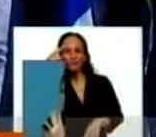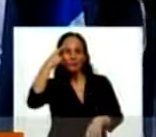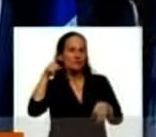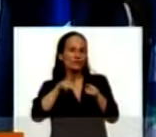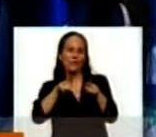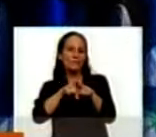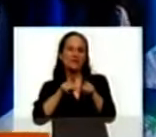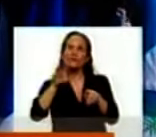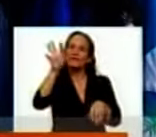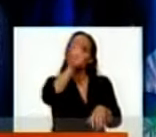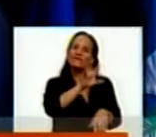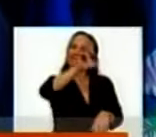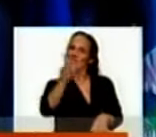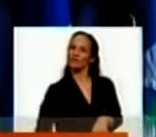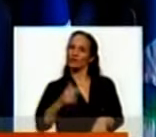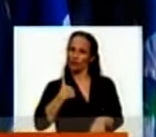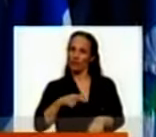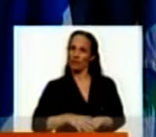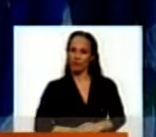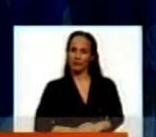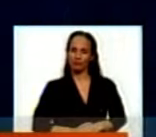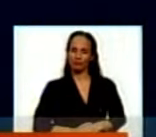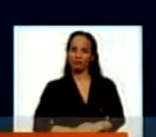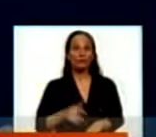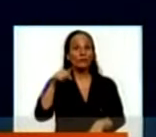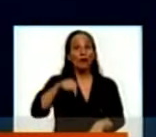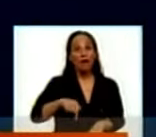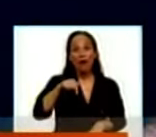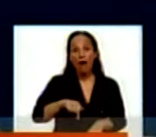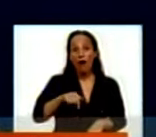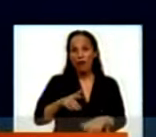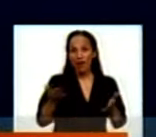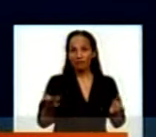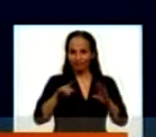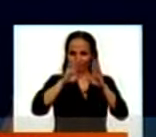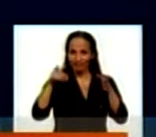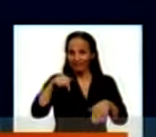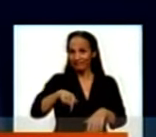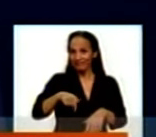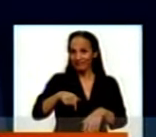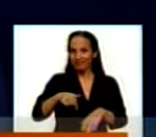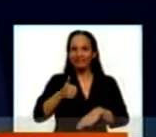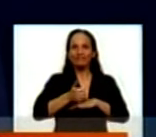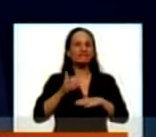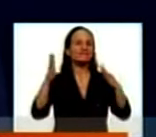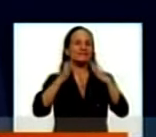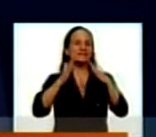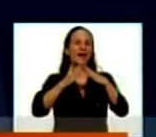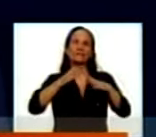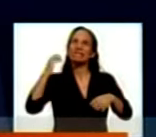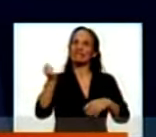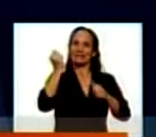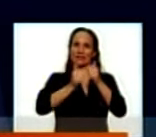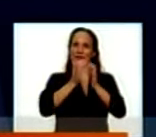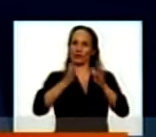todo el país. Y ahora continuamos en este lugar, en esta casa histórica